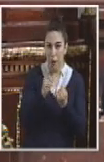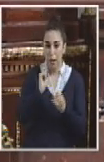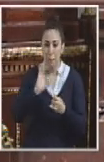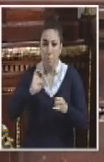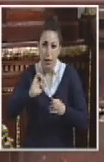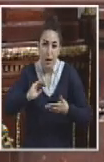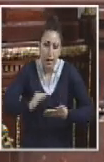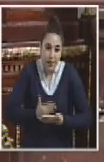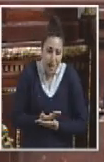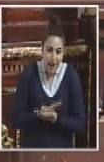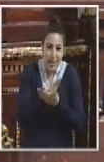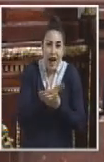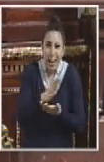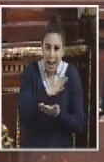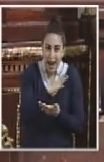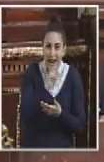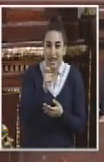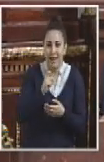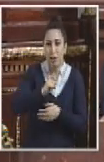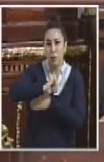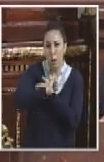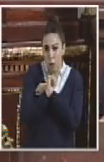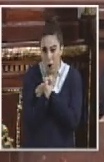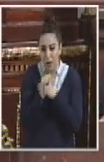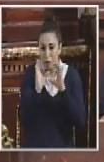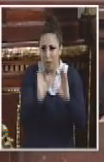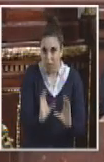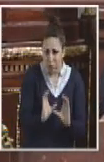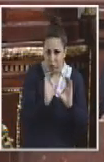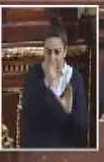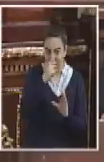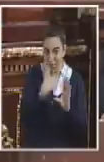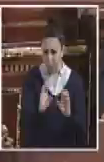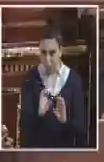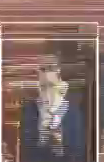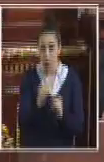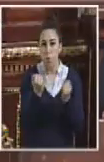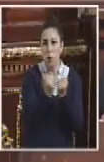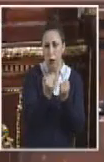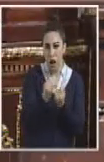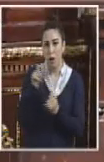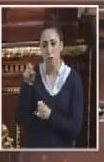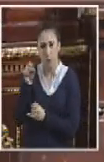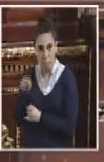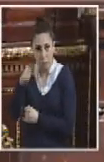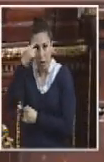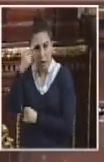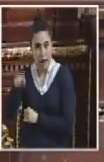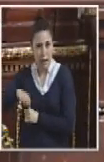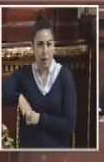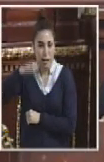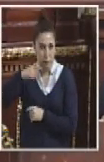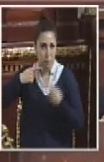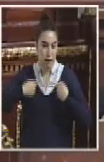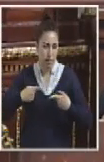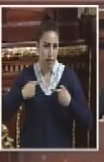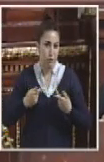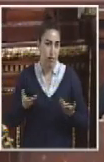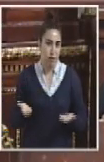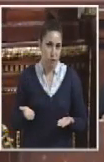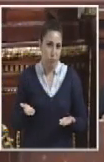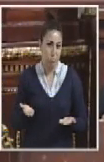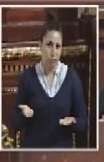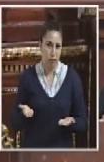los menores existen guarderías, existen estancias infantiles o centros de cuidado, la misma